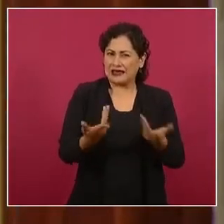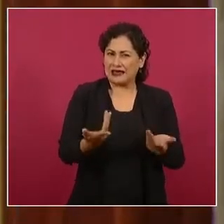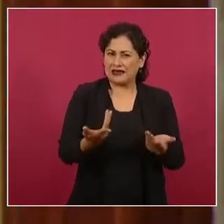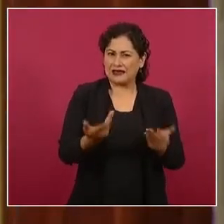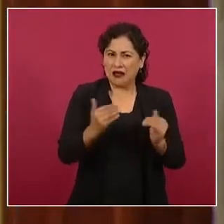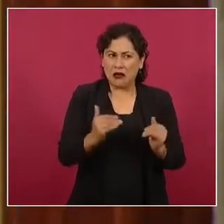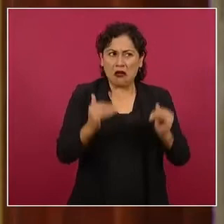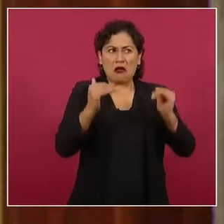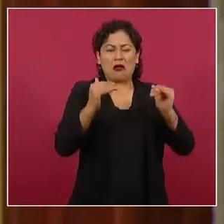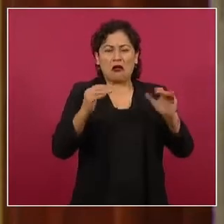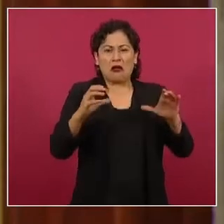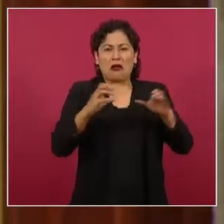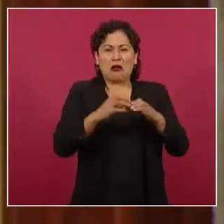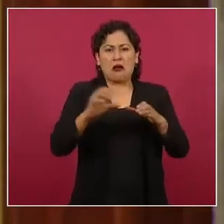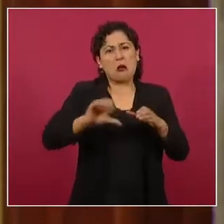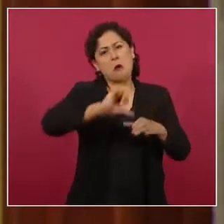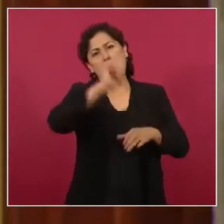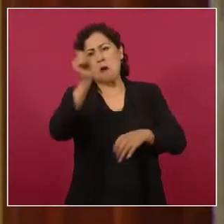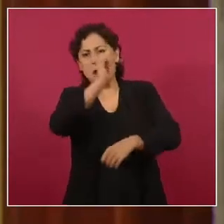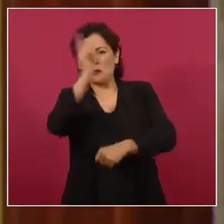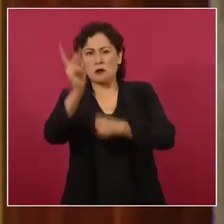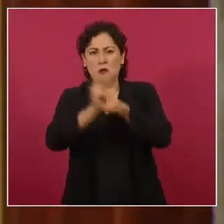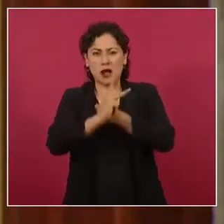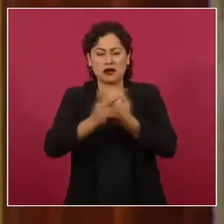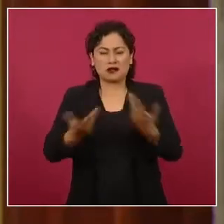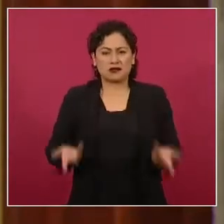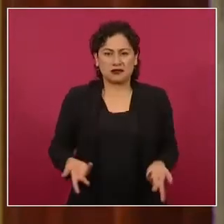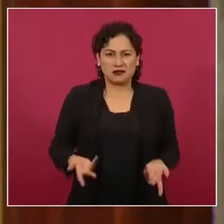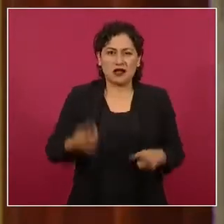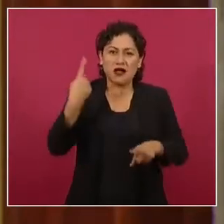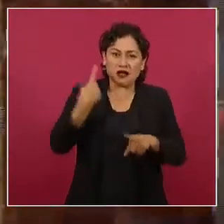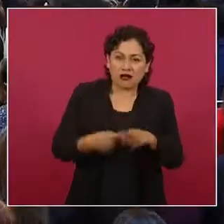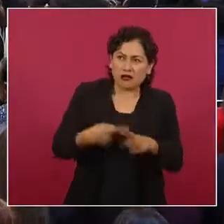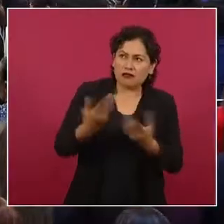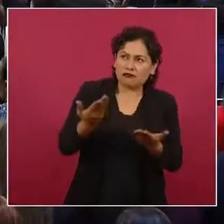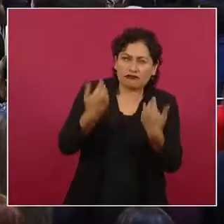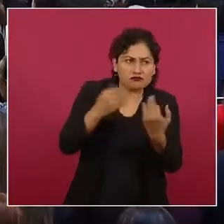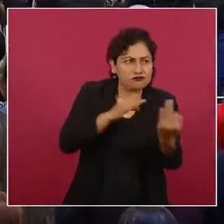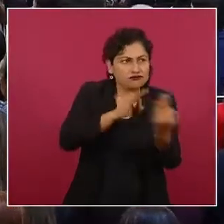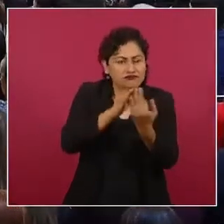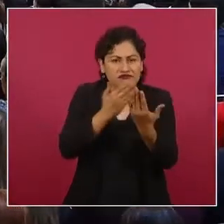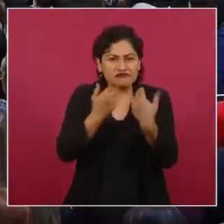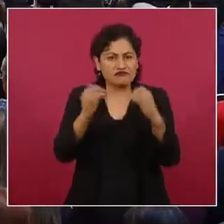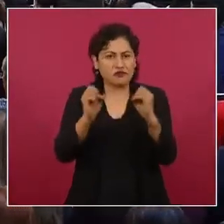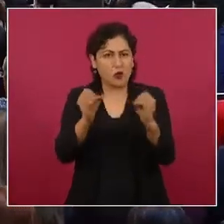extranjeros que ni siquiera dan la cara? ¿Por qué se dejan